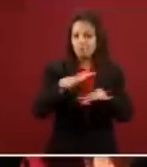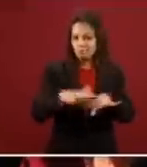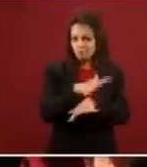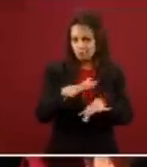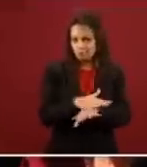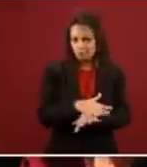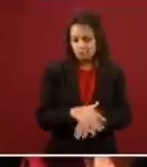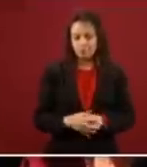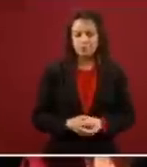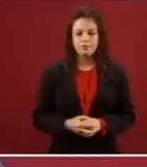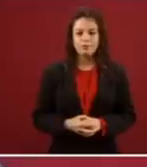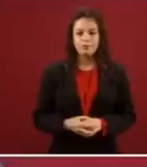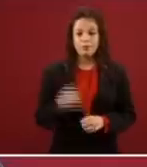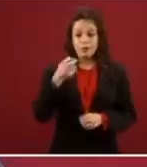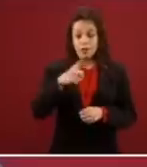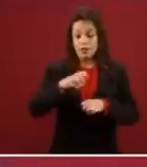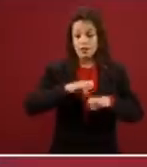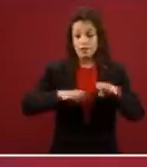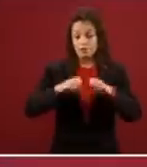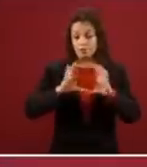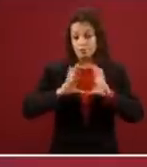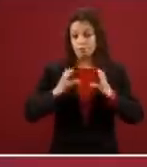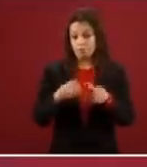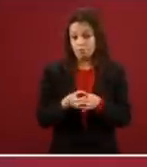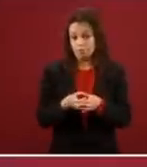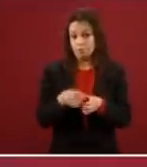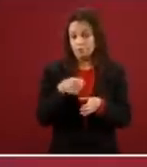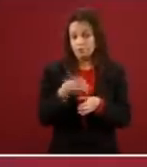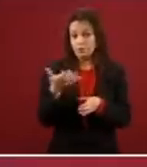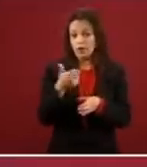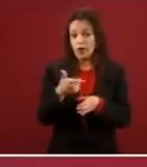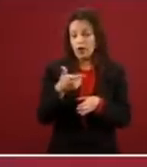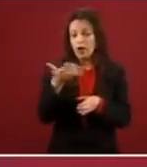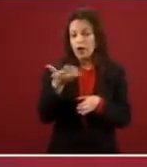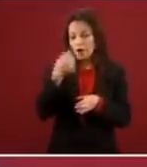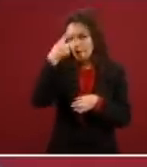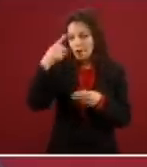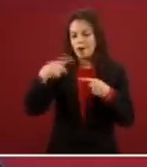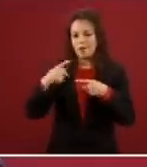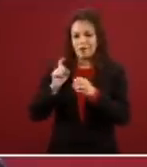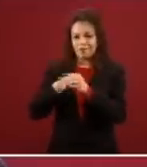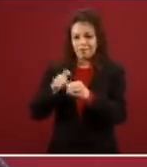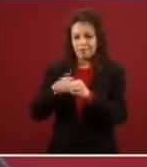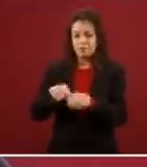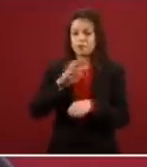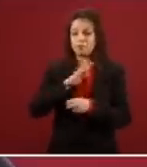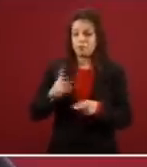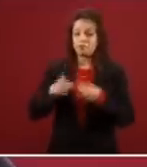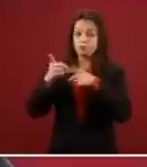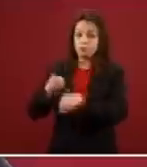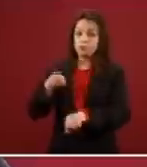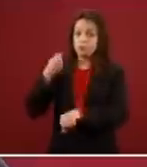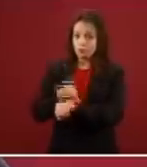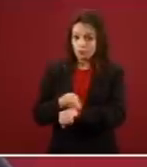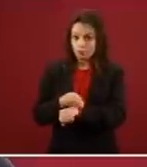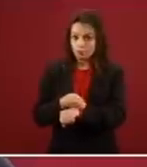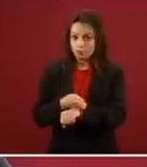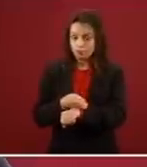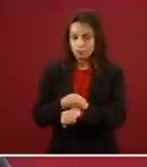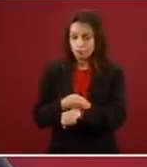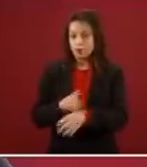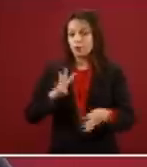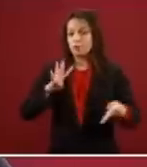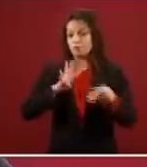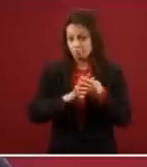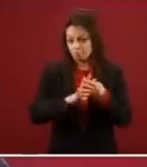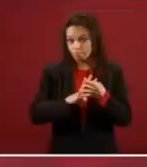que da este servicio y que presta este servicio ilegal, puede ser sancionado con prisión preventiva oficiosa, pero